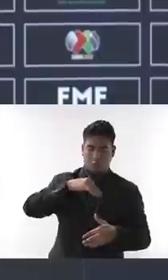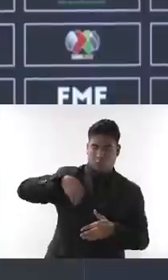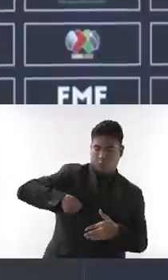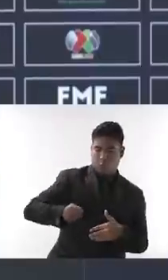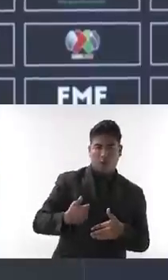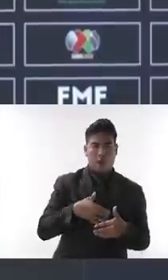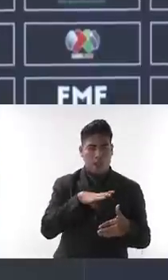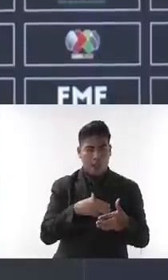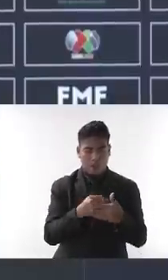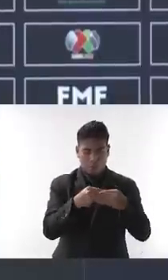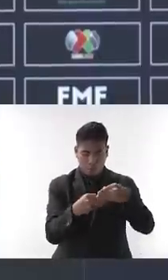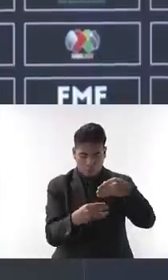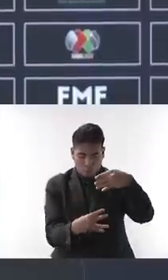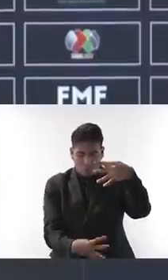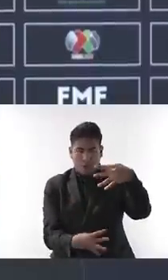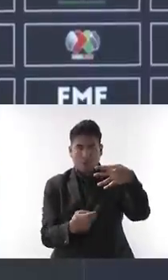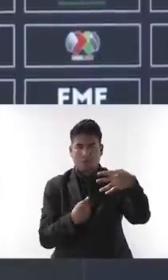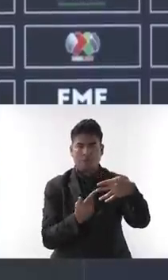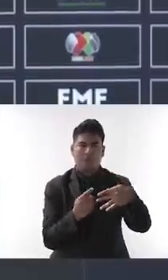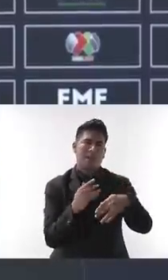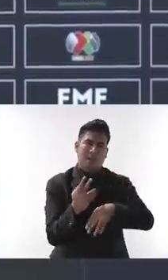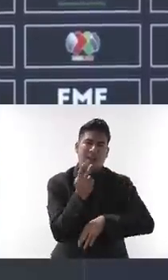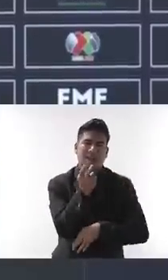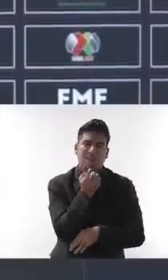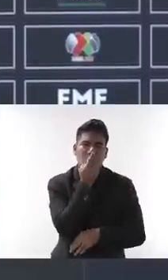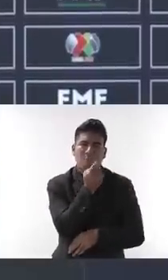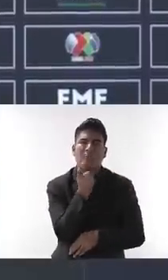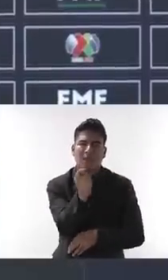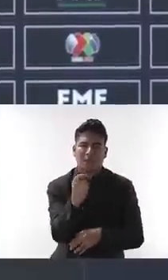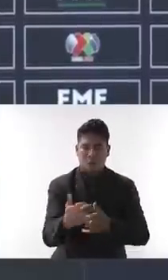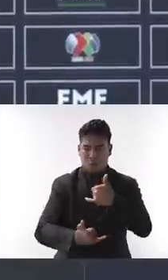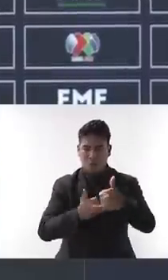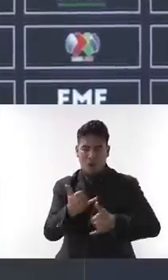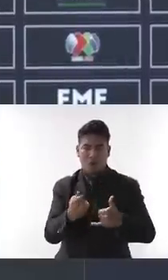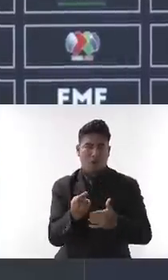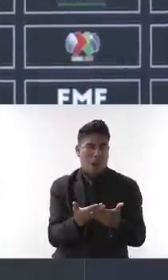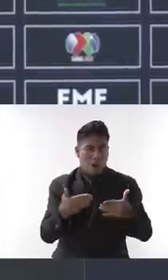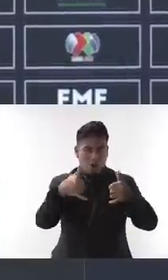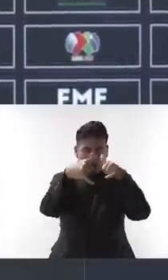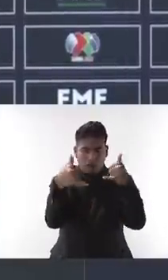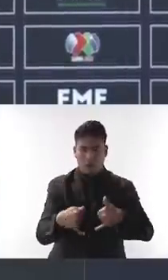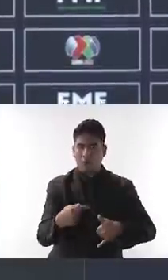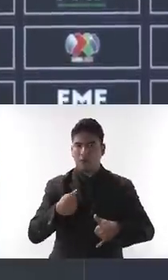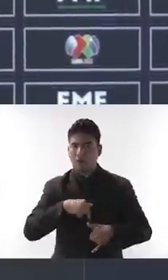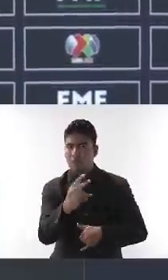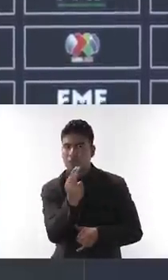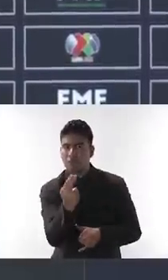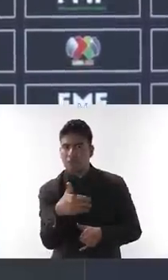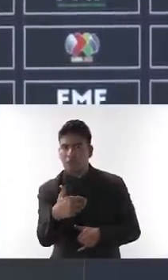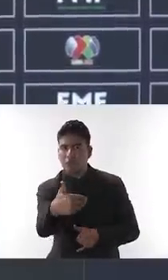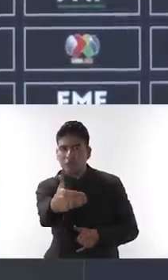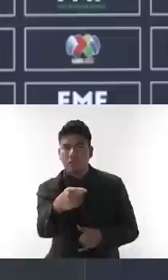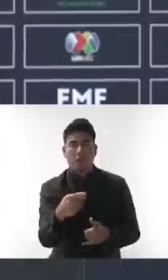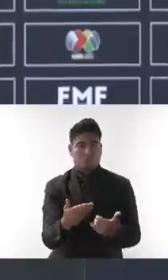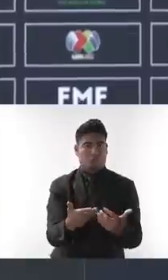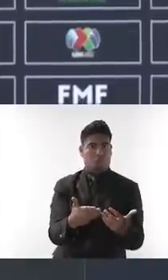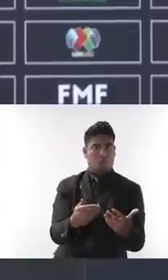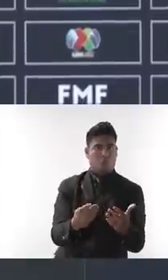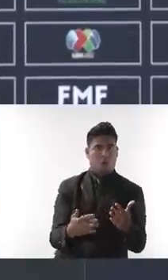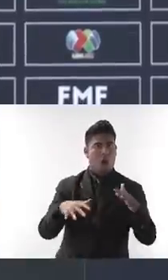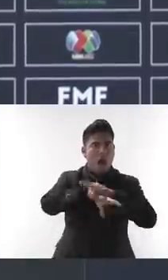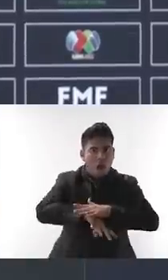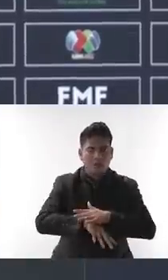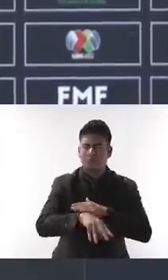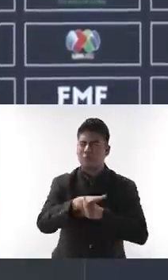es, no es que necesitamos reformar el torneo actual, sino que necesitamos generar un campeón del año, y